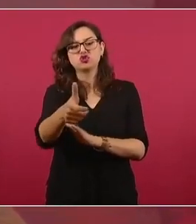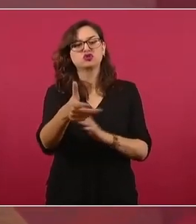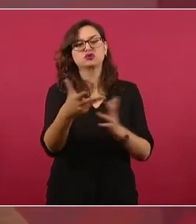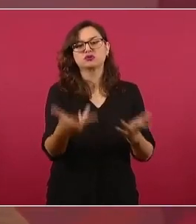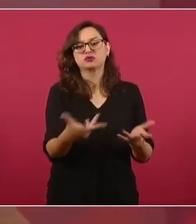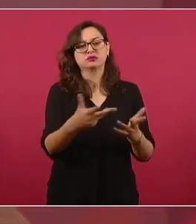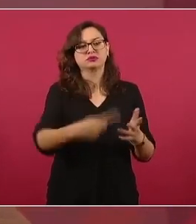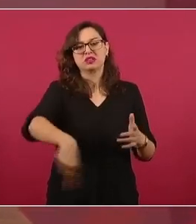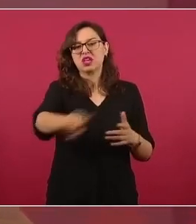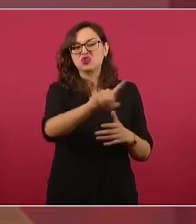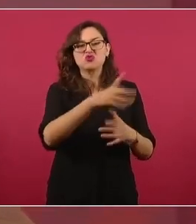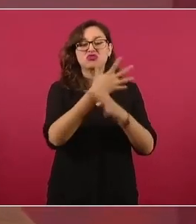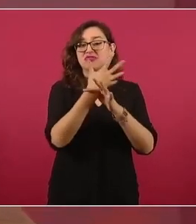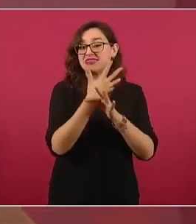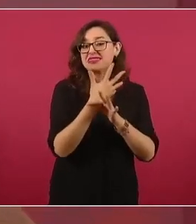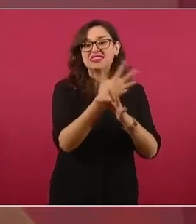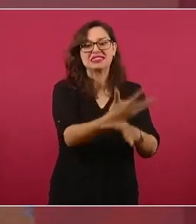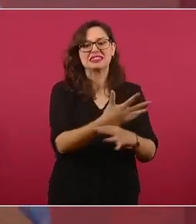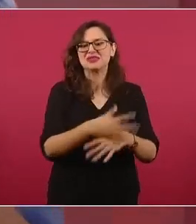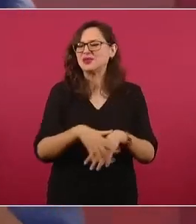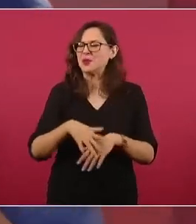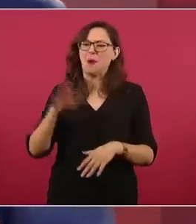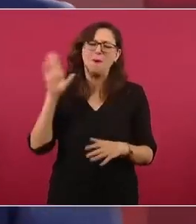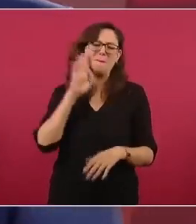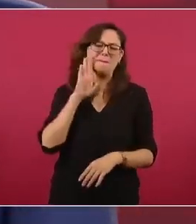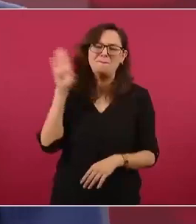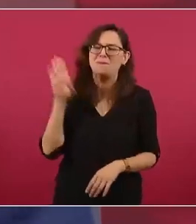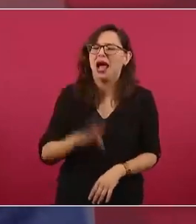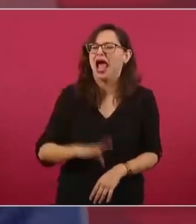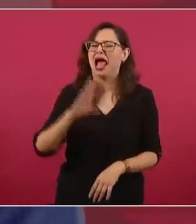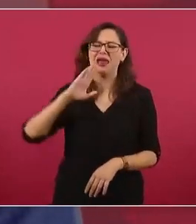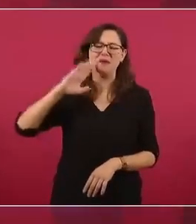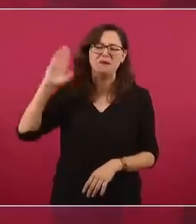columnistas conservadores reaccionarios,